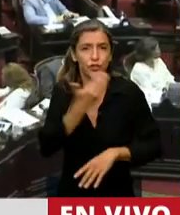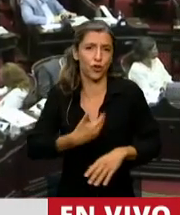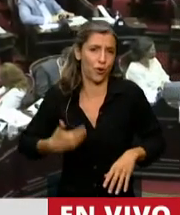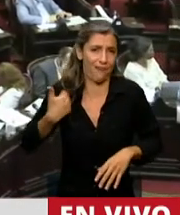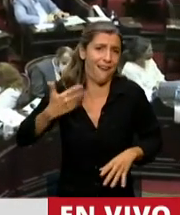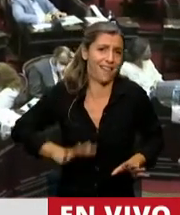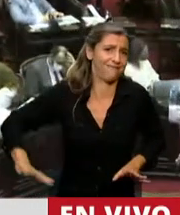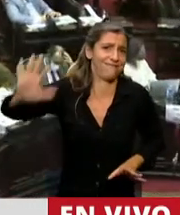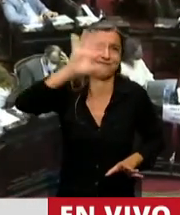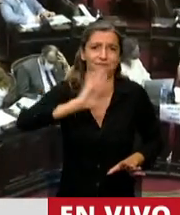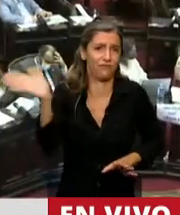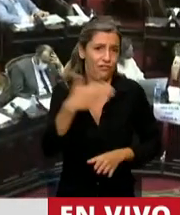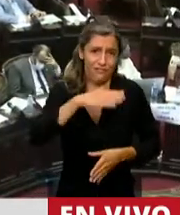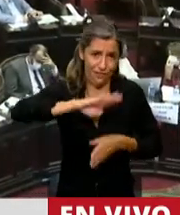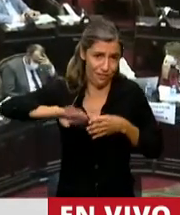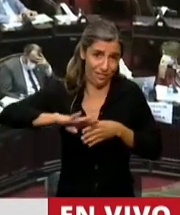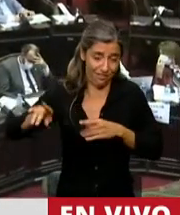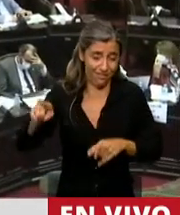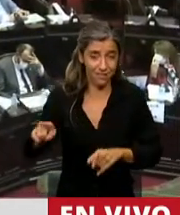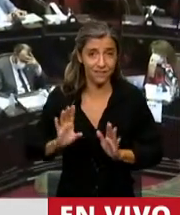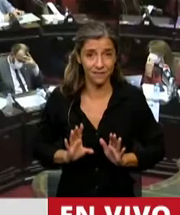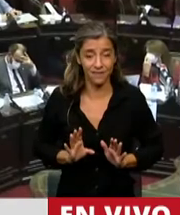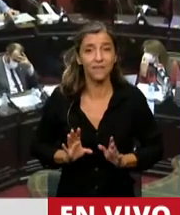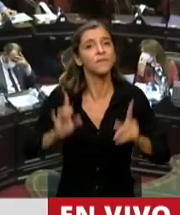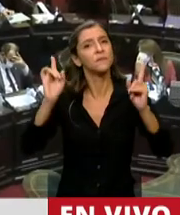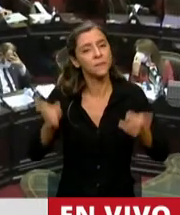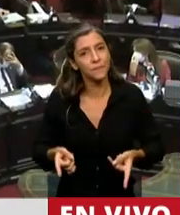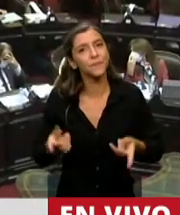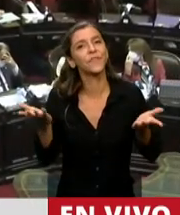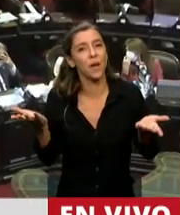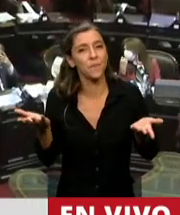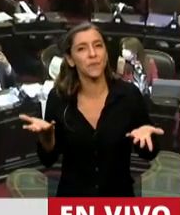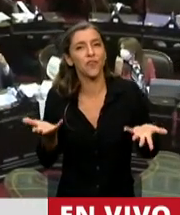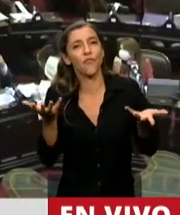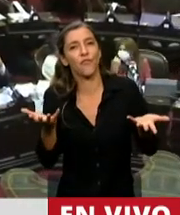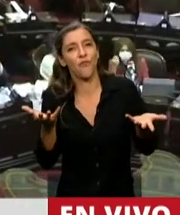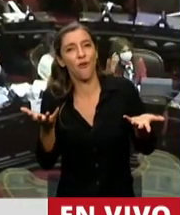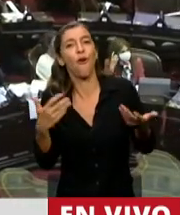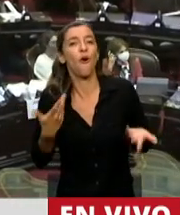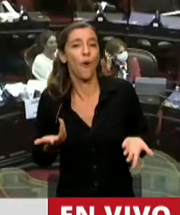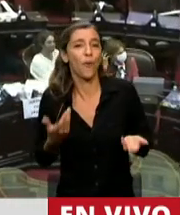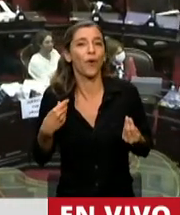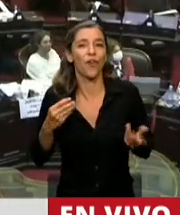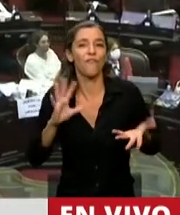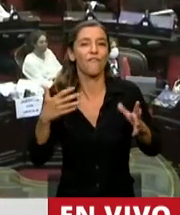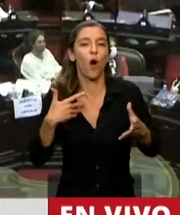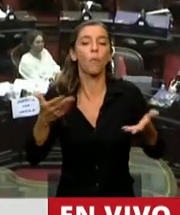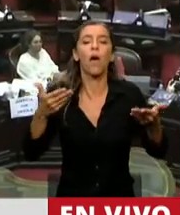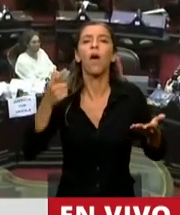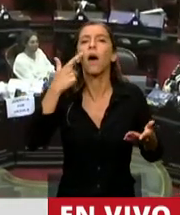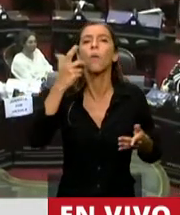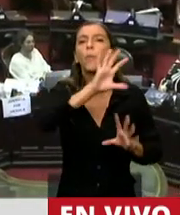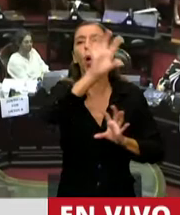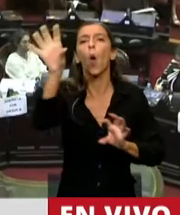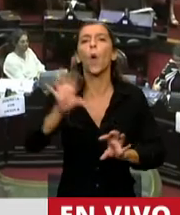todos los argentinos y argentinas, sino que también fue una invitación clara a que todas las provincias o en gran